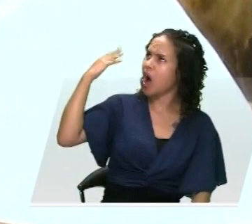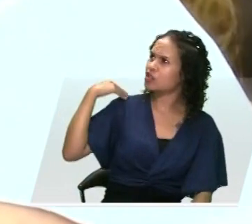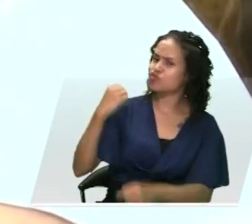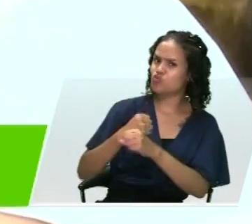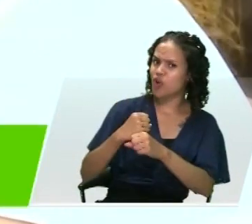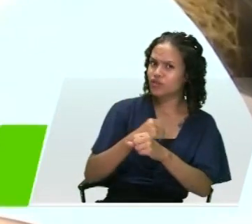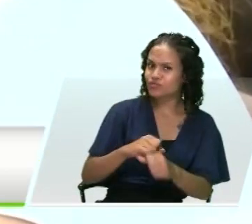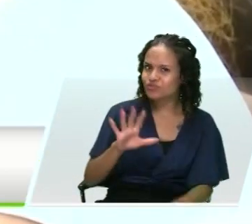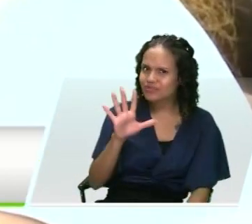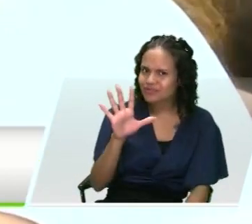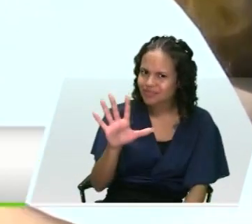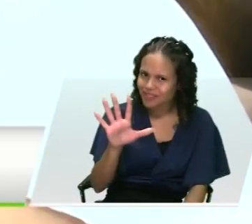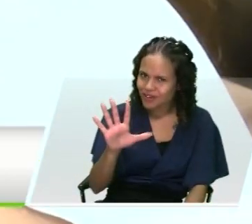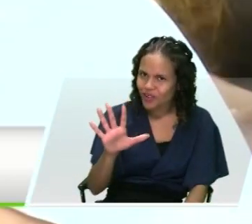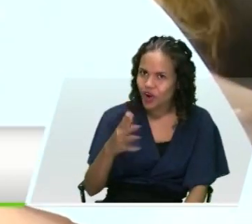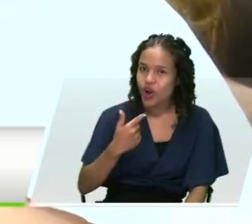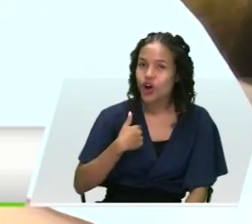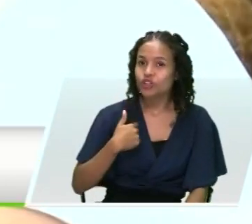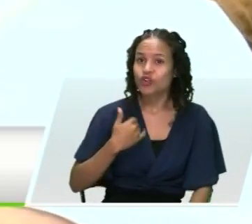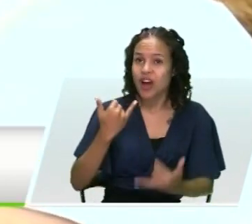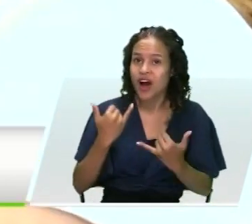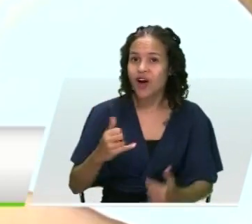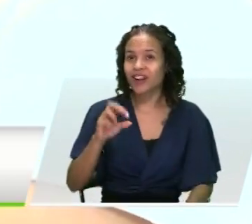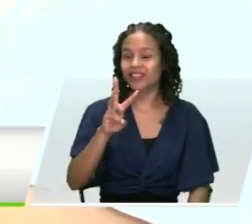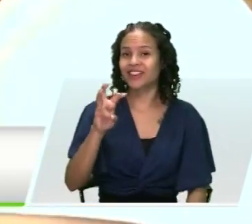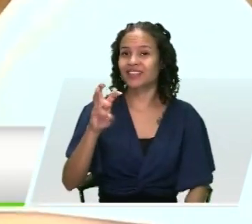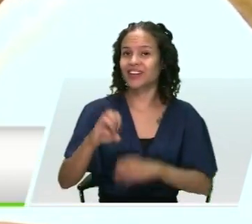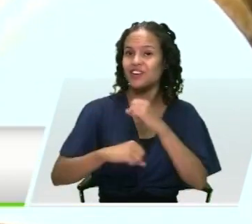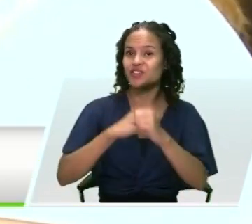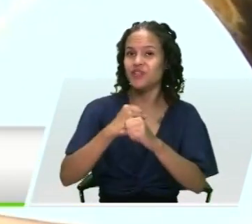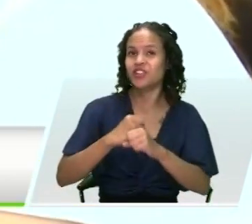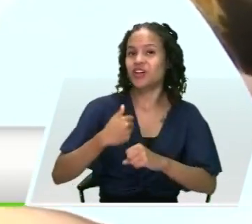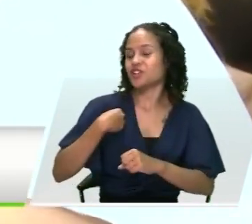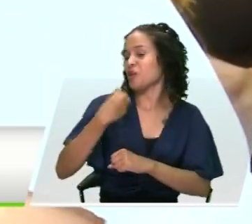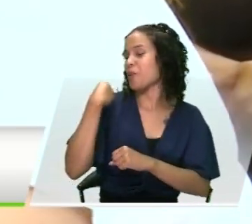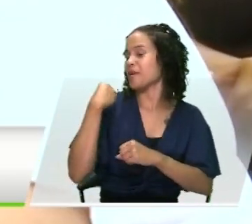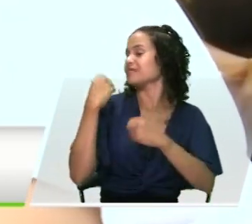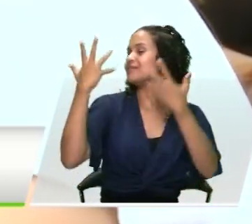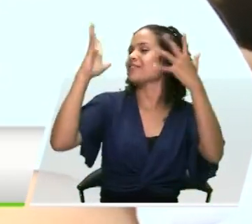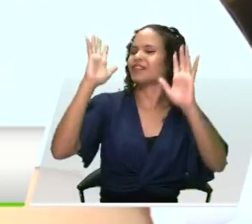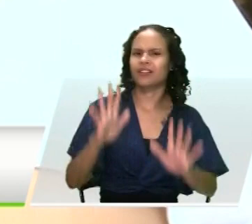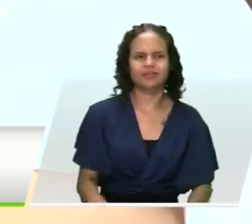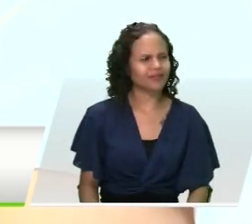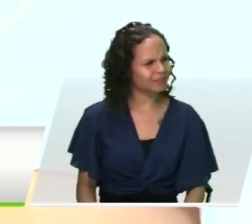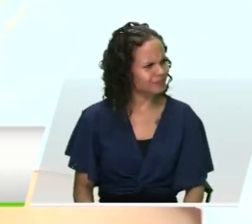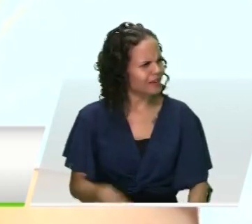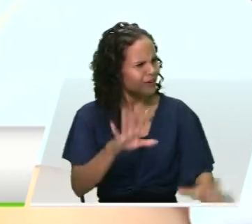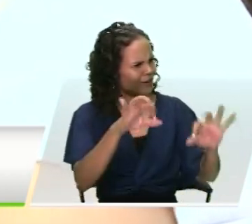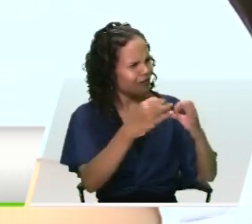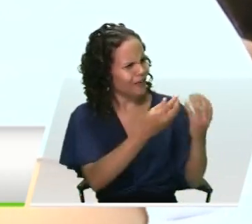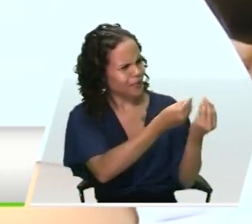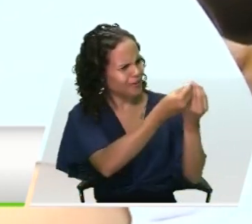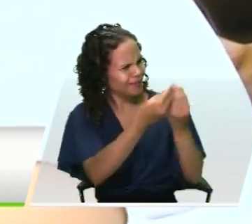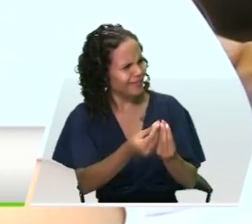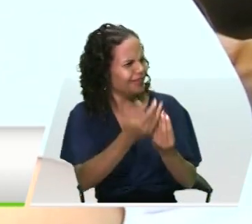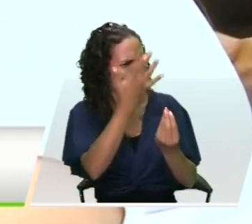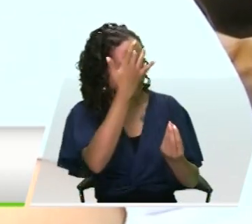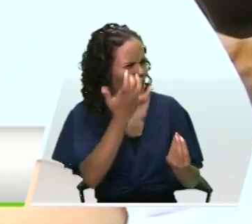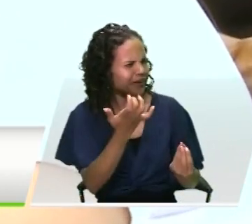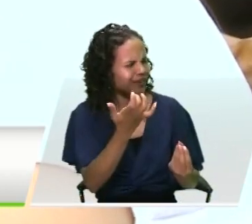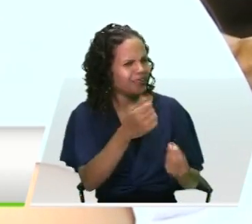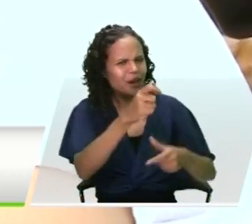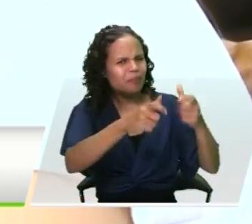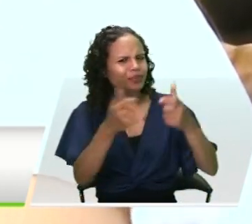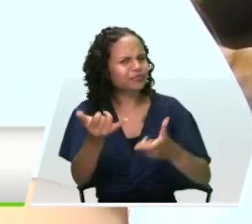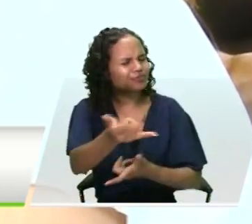años. Tengo ya 38 y todavía celebro la pereza. ¿Por qué venir con toda su familia? ¿Qué hay aquí? ¿Qué encuentran las personas que nos están viendo y